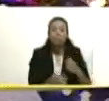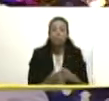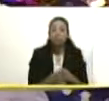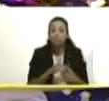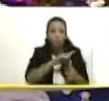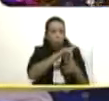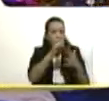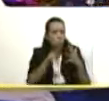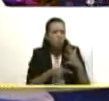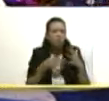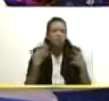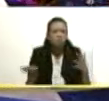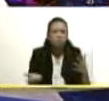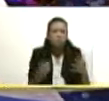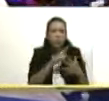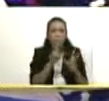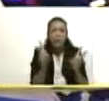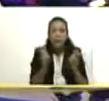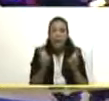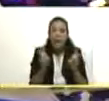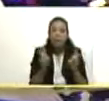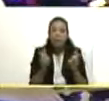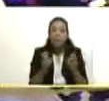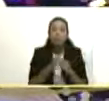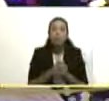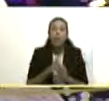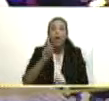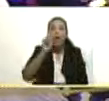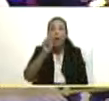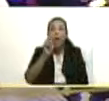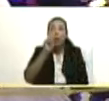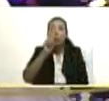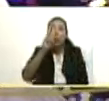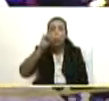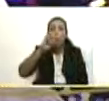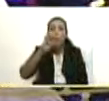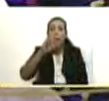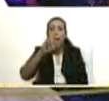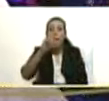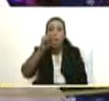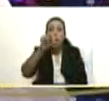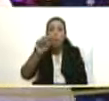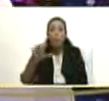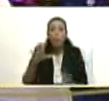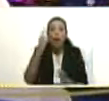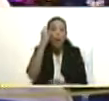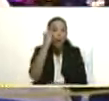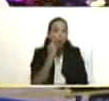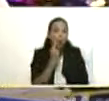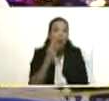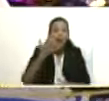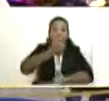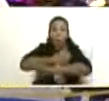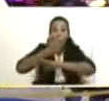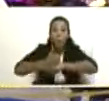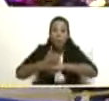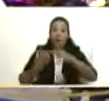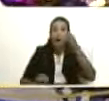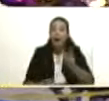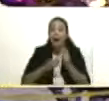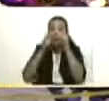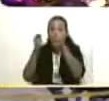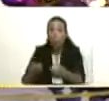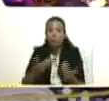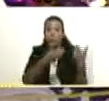todo lo que es el establecimiento en Tumeremo de la autoridad única de la Guayana Esequiba, que él va a